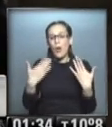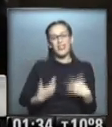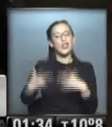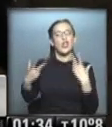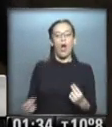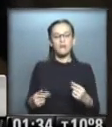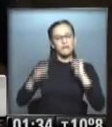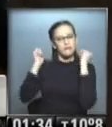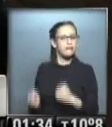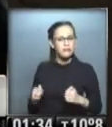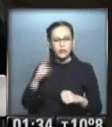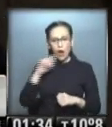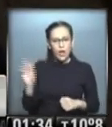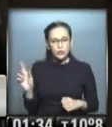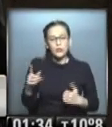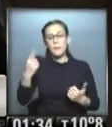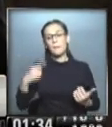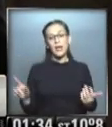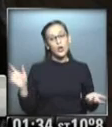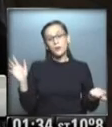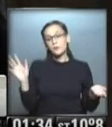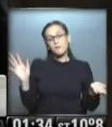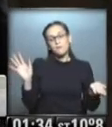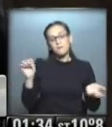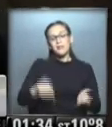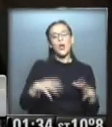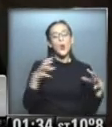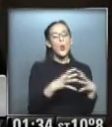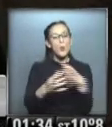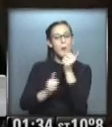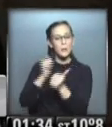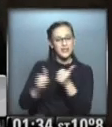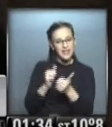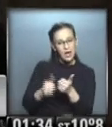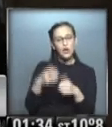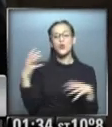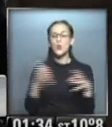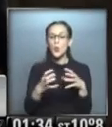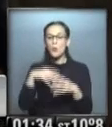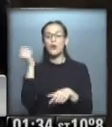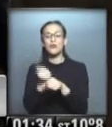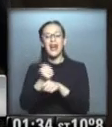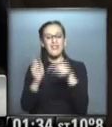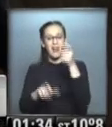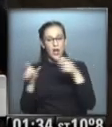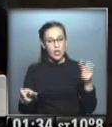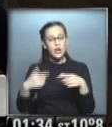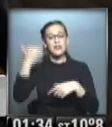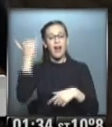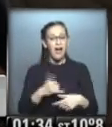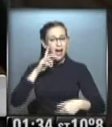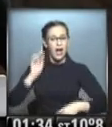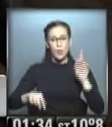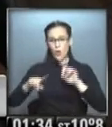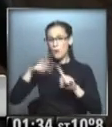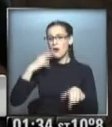pero acá todo el sector empresario y el sector sindical estuvieron de acuerdo en ese